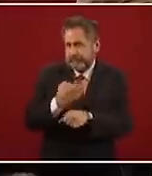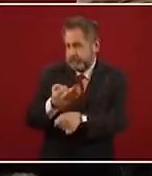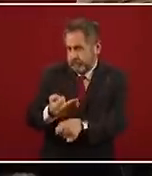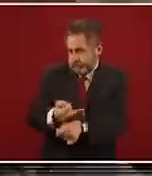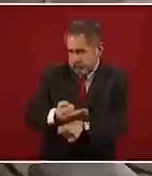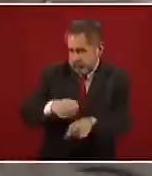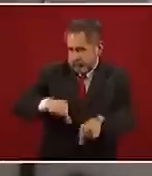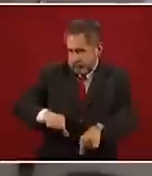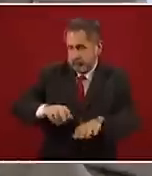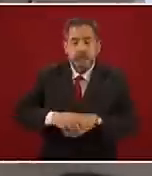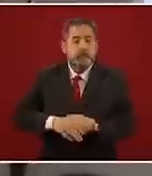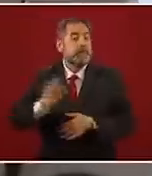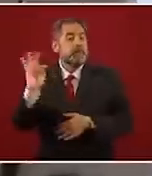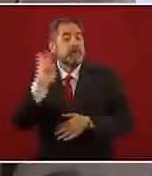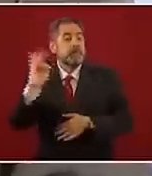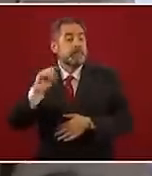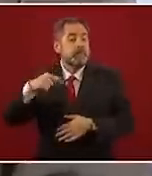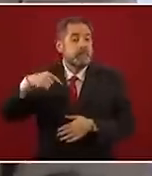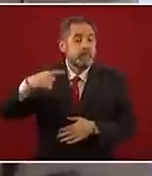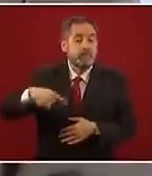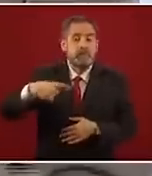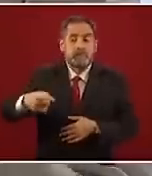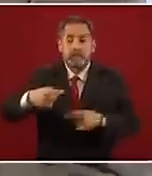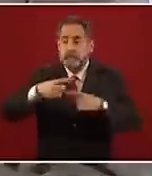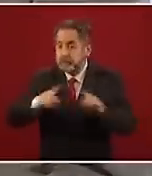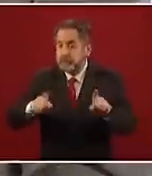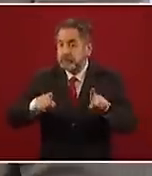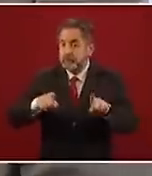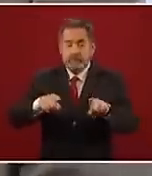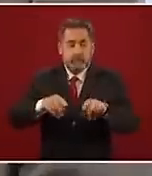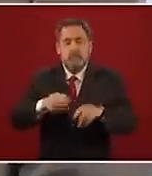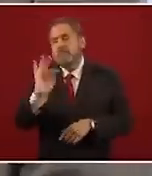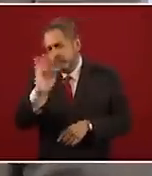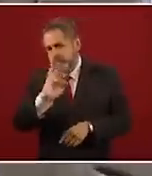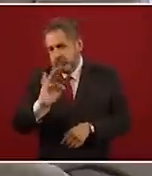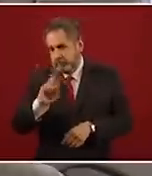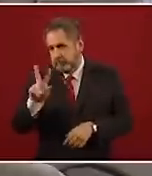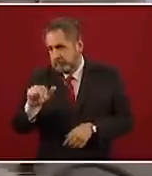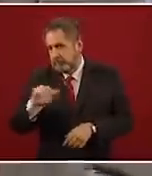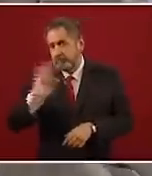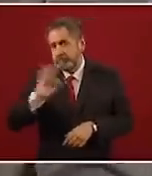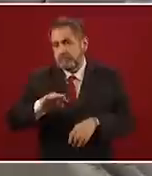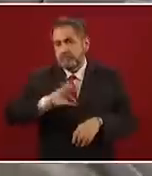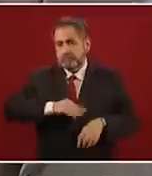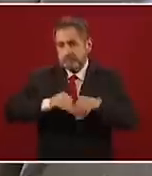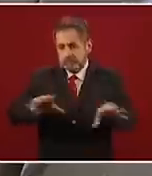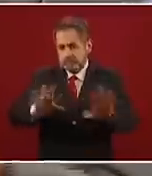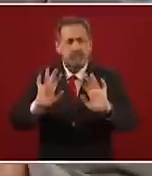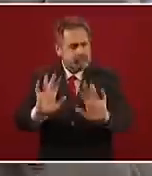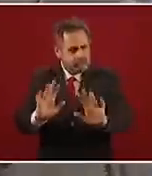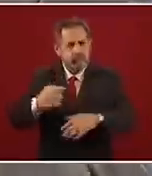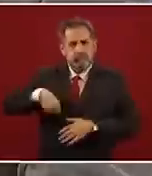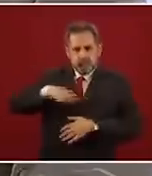ahorita. Si llegara a cambiar la situación, cosa que no se descarta, lo vamos a informar